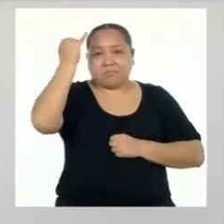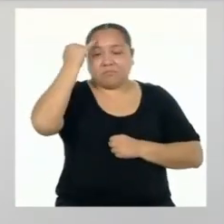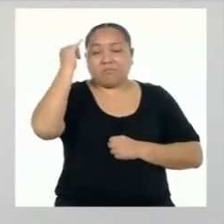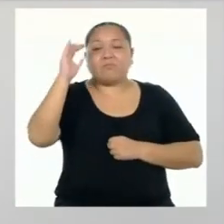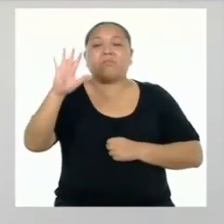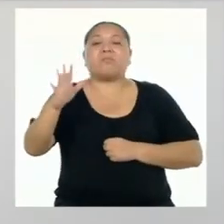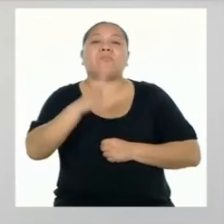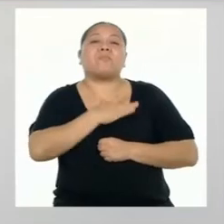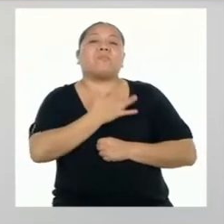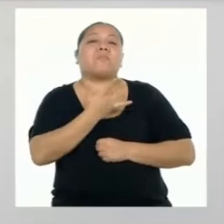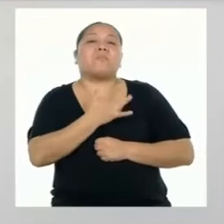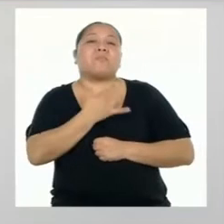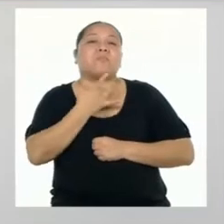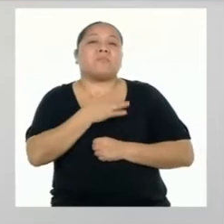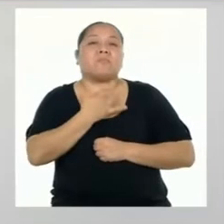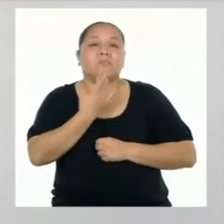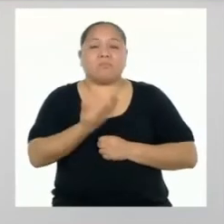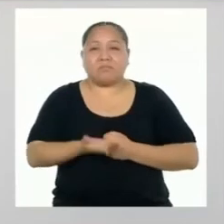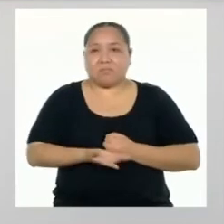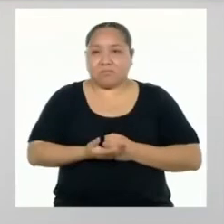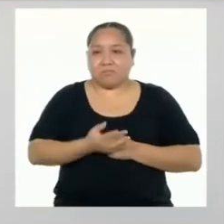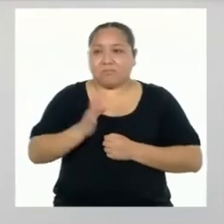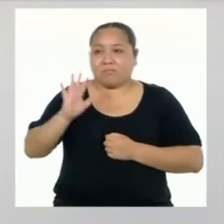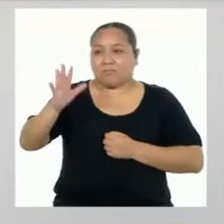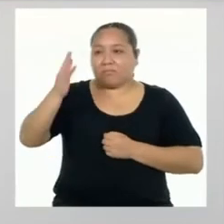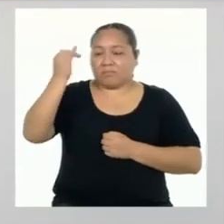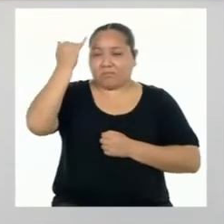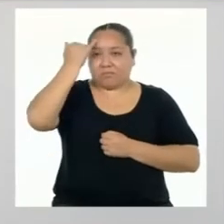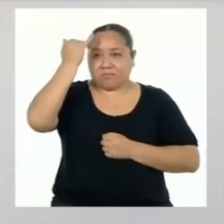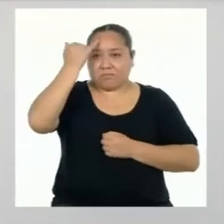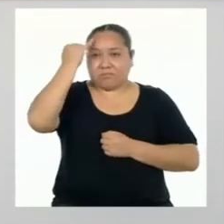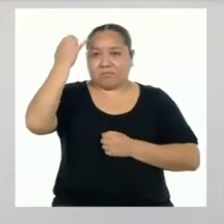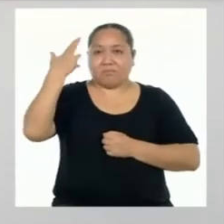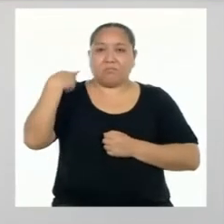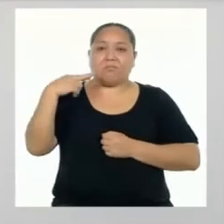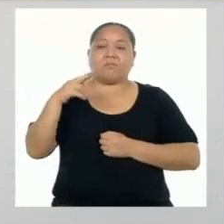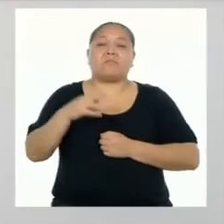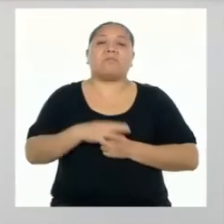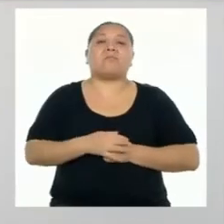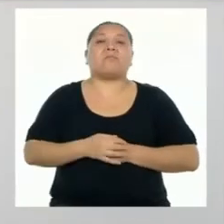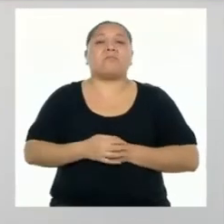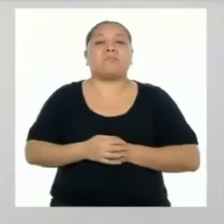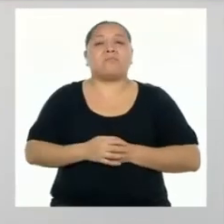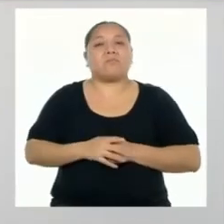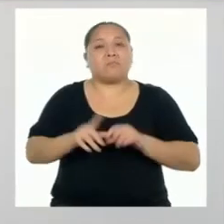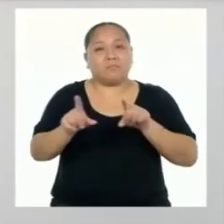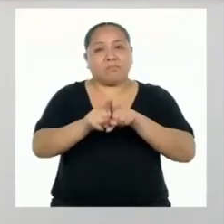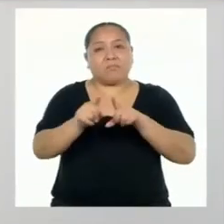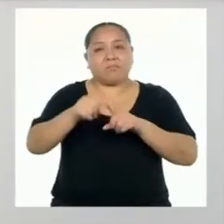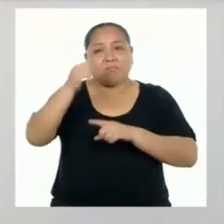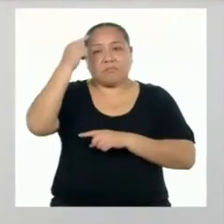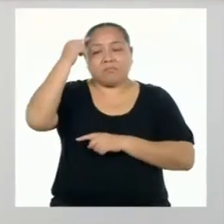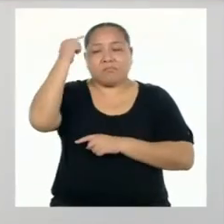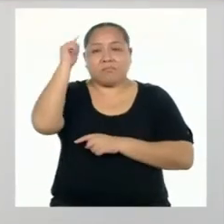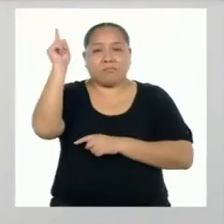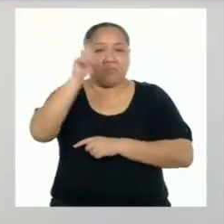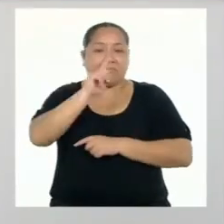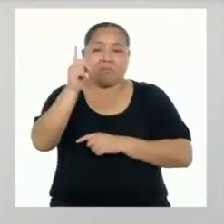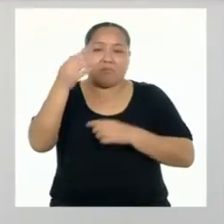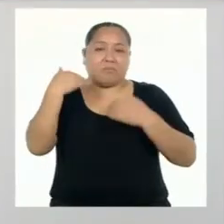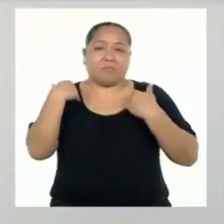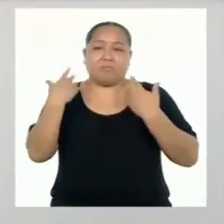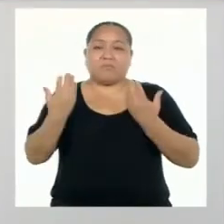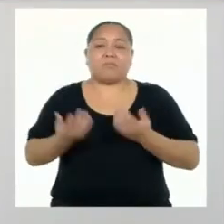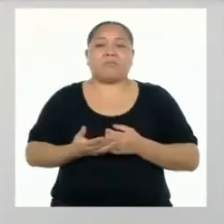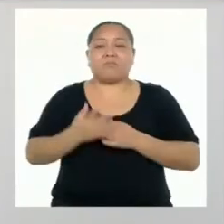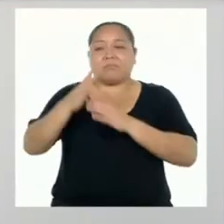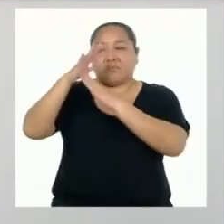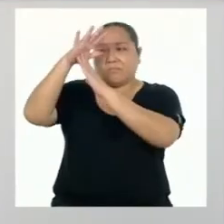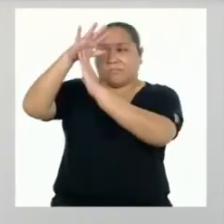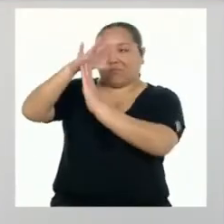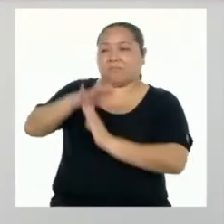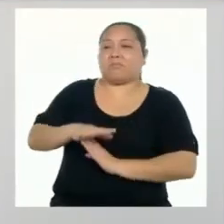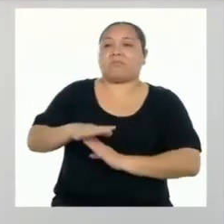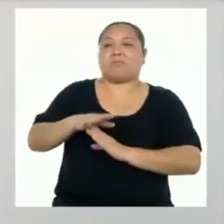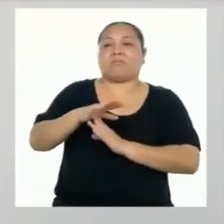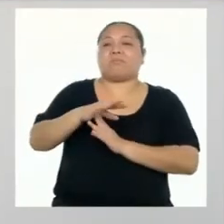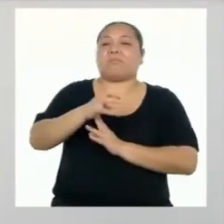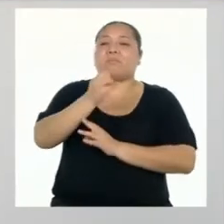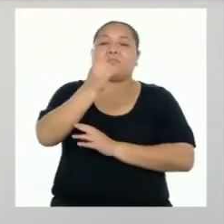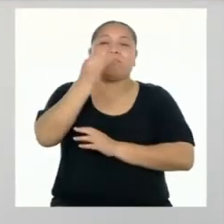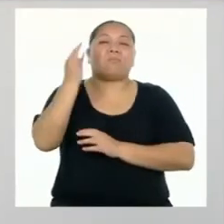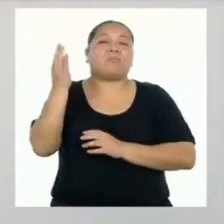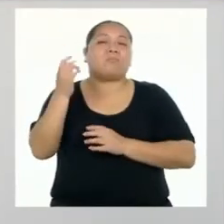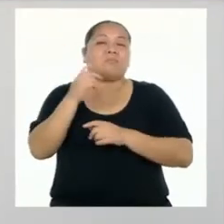sus sentimientos y creencias, considerando además que nunca deberían recurrir a la discriminación por